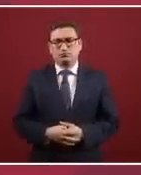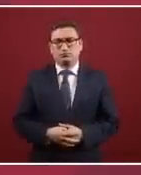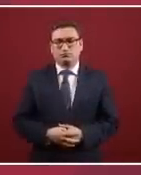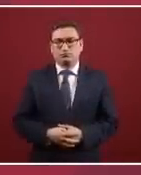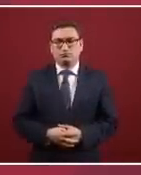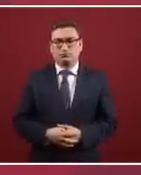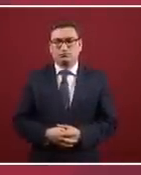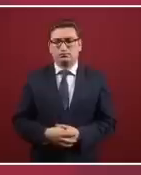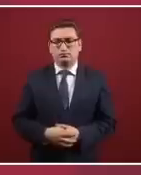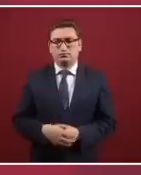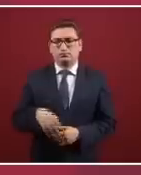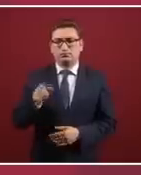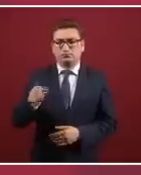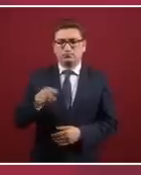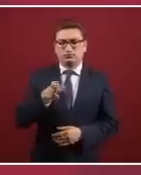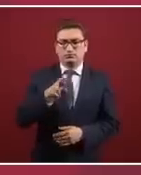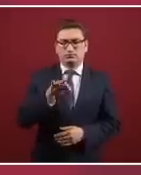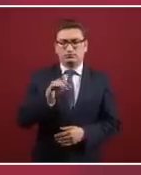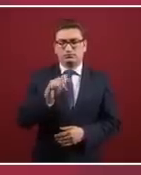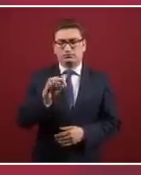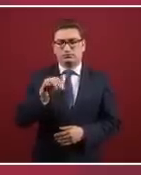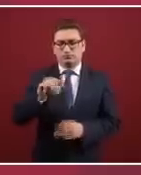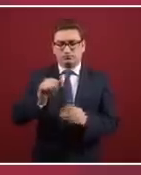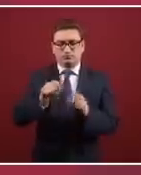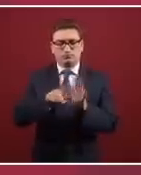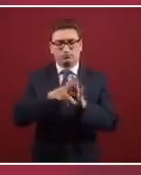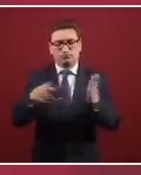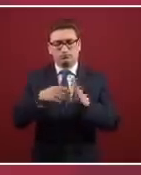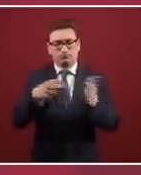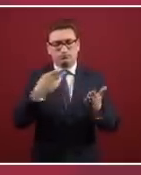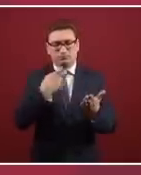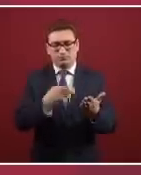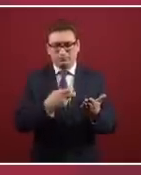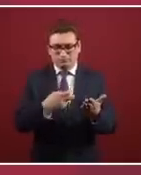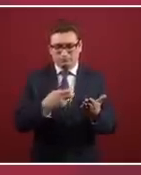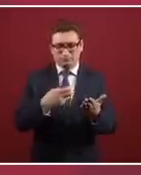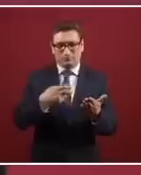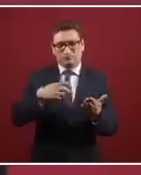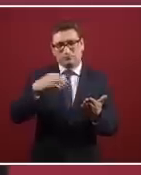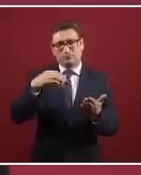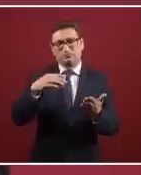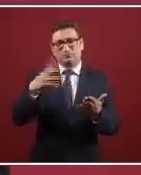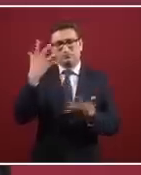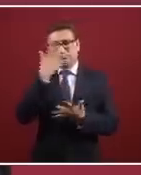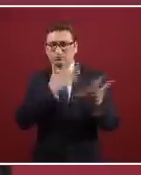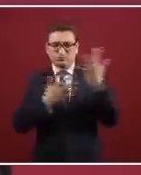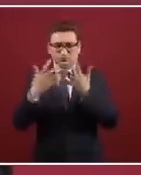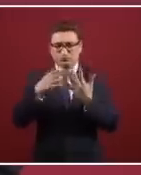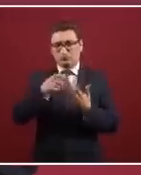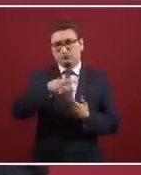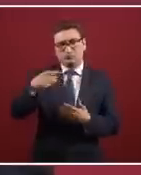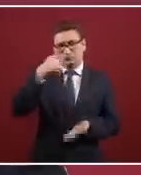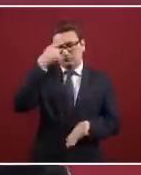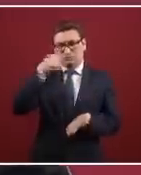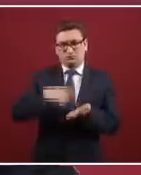el Reforma a veces nos confunde y piensa que soy Salinas. O